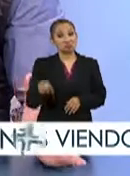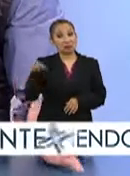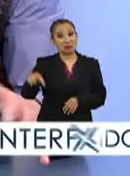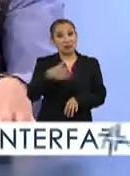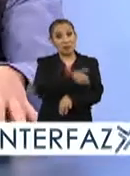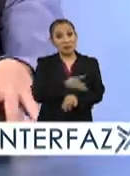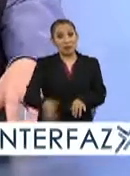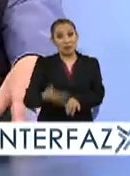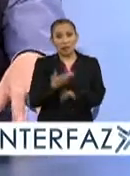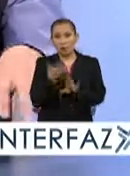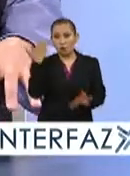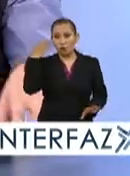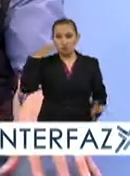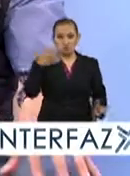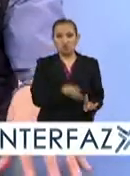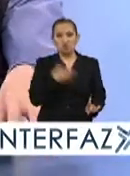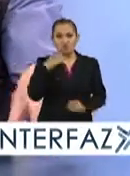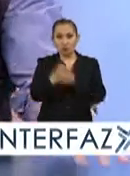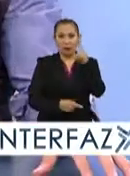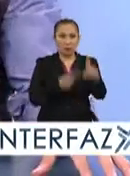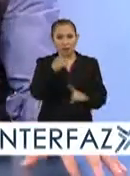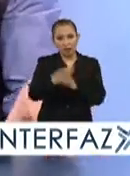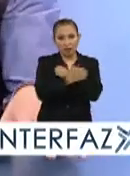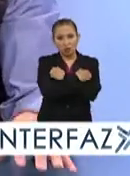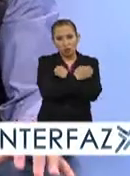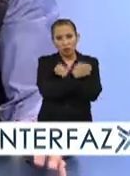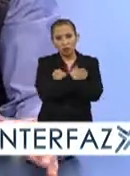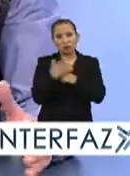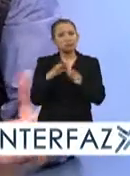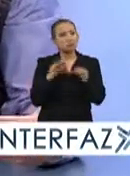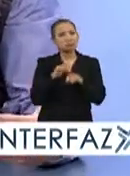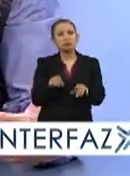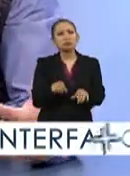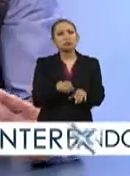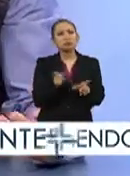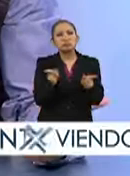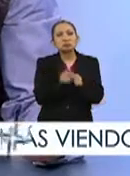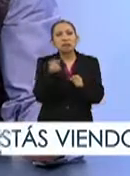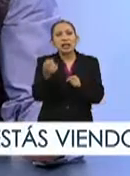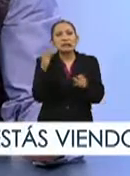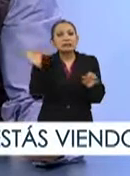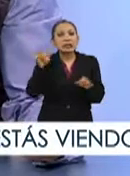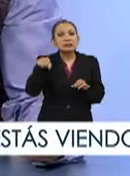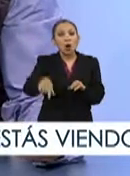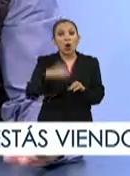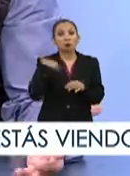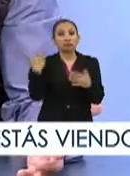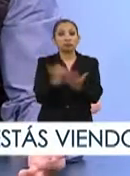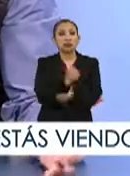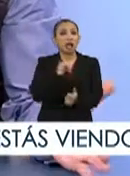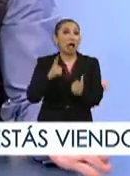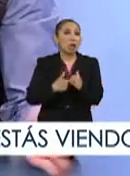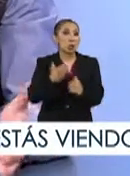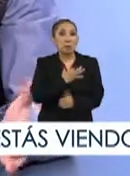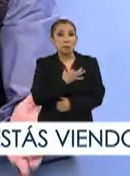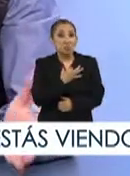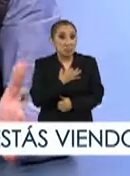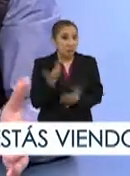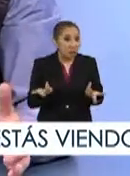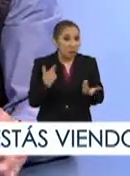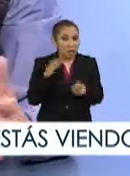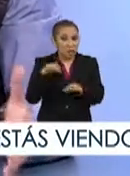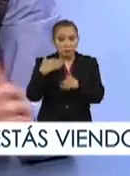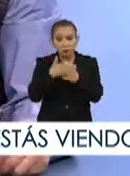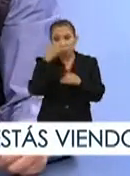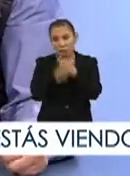una familia totalmente dedicada al deporte y a la educación. Platícanos un poco qué probabilidades hay de que hoy se obtenga alguna medalla y ya sobre